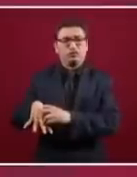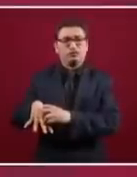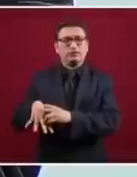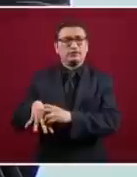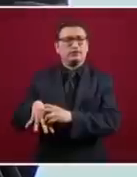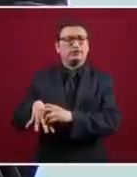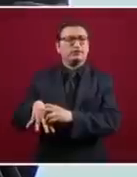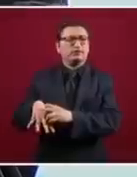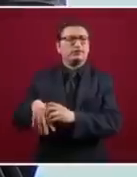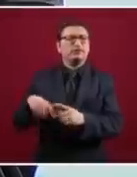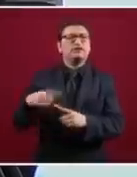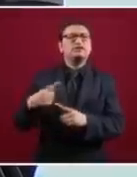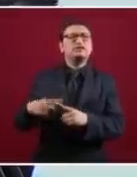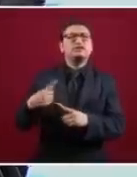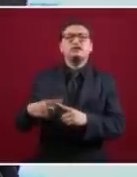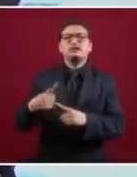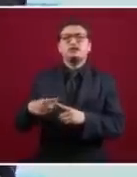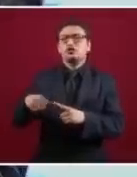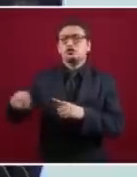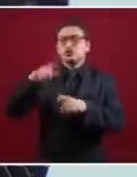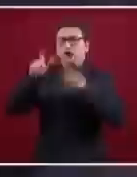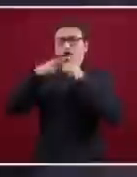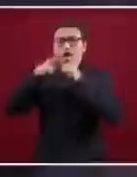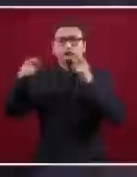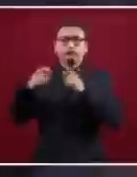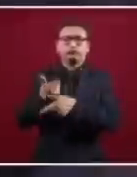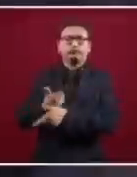a quien les quitó el bozal